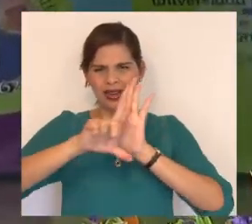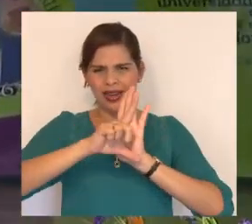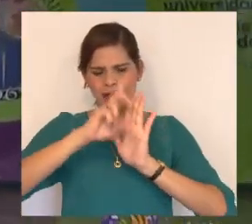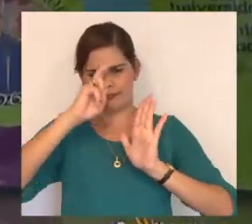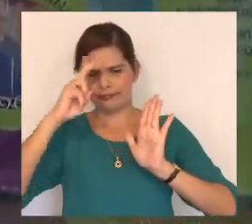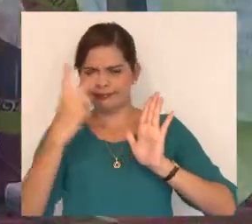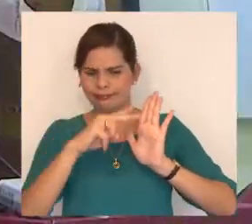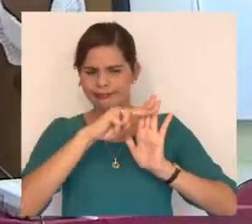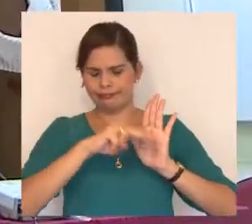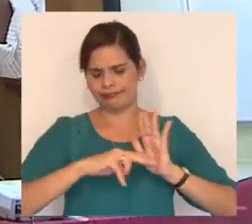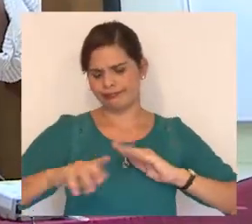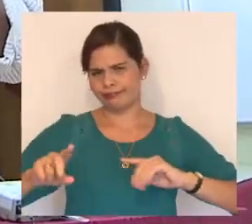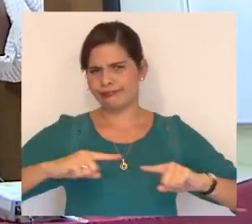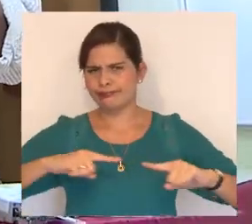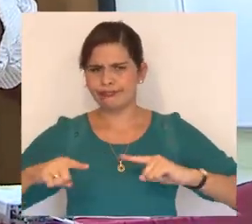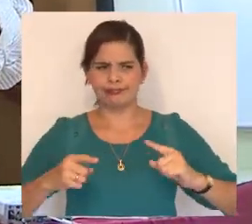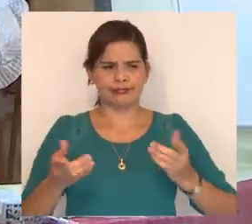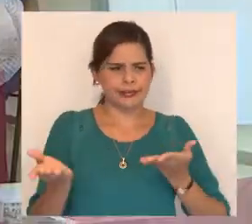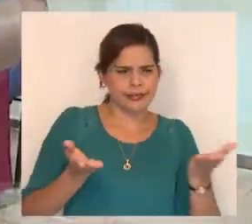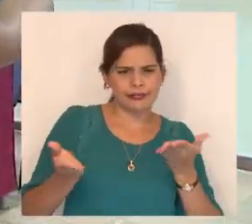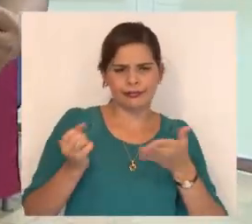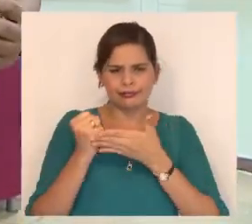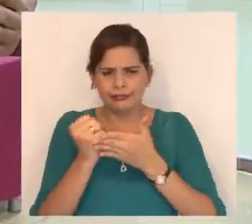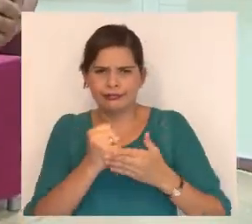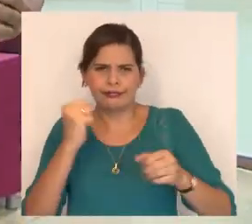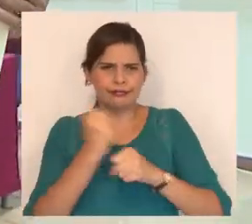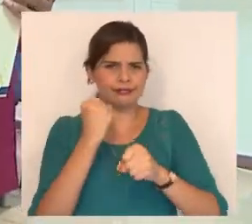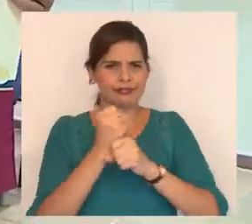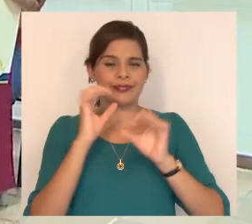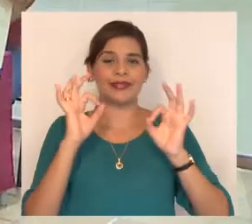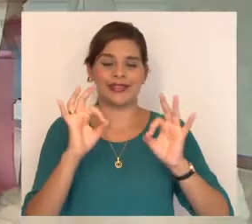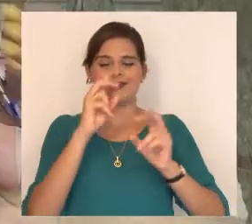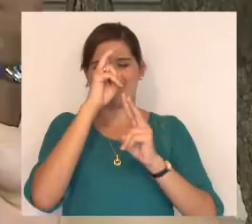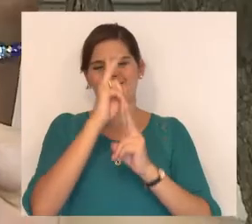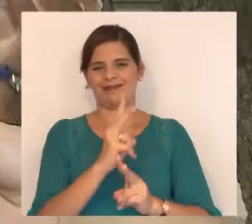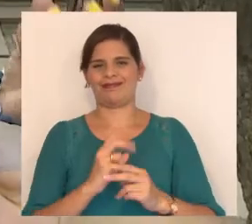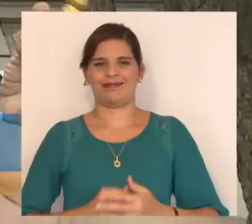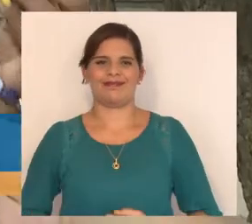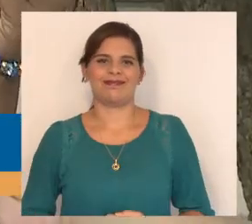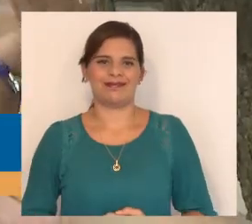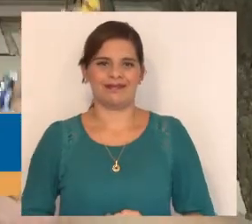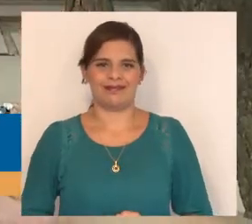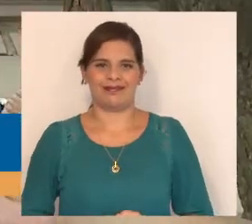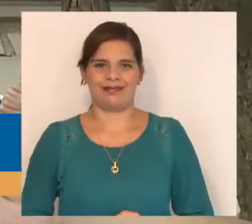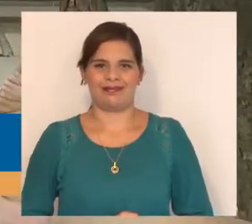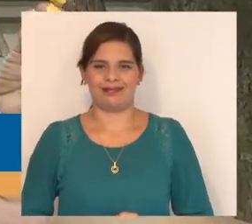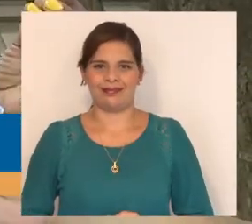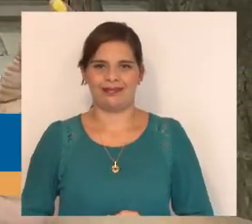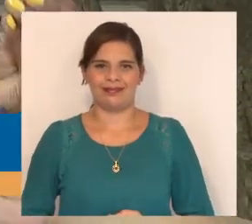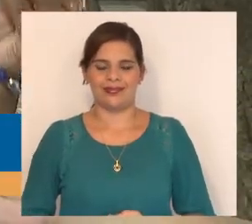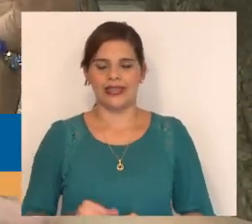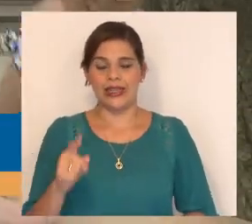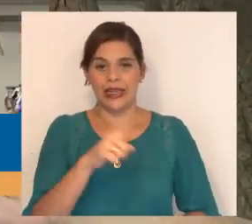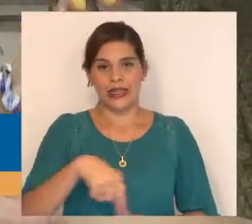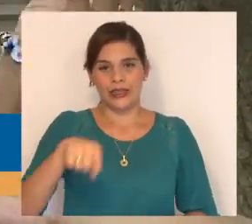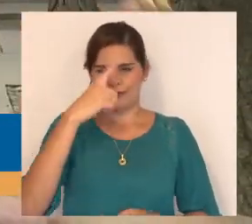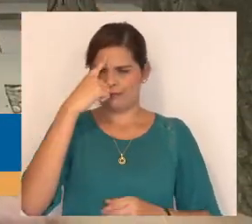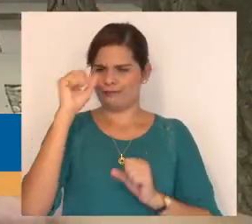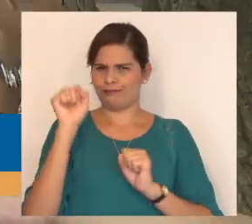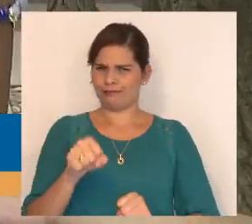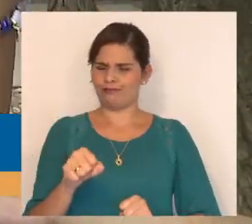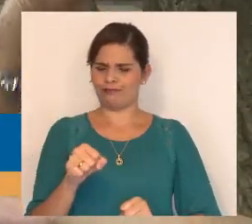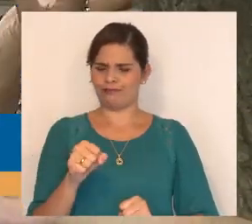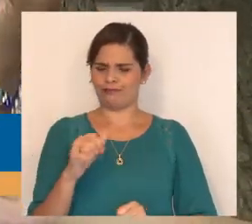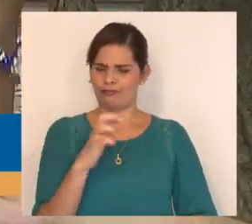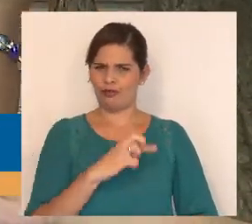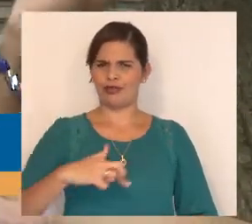Colombia prestan sus servicios a las instituciones y organismos del Estado. Resaltar la capacidad tanto personal como